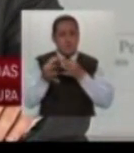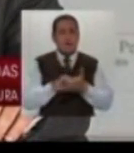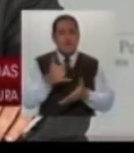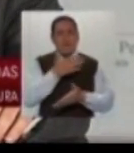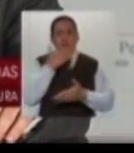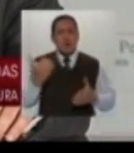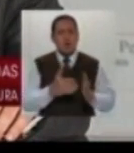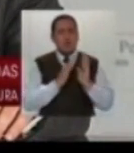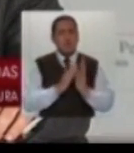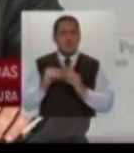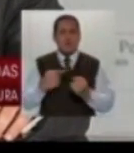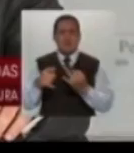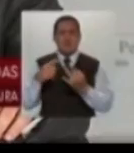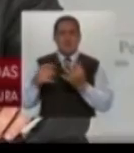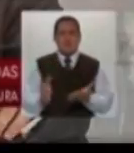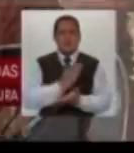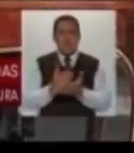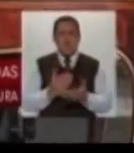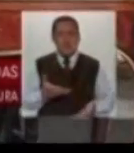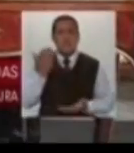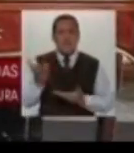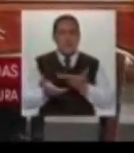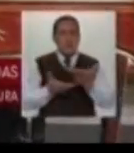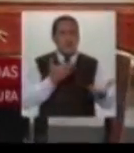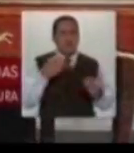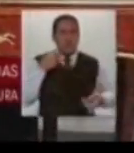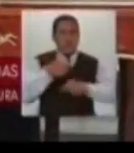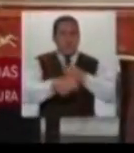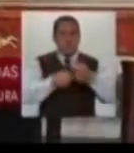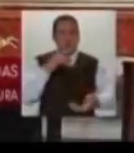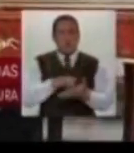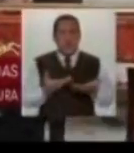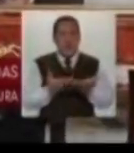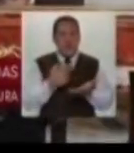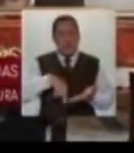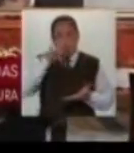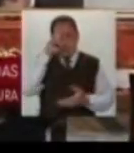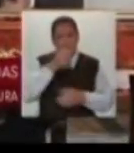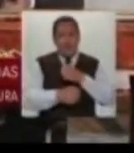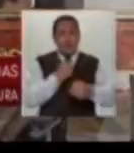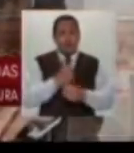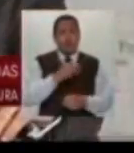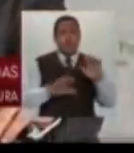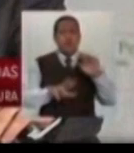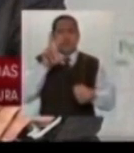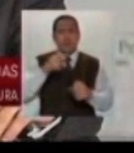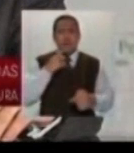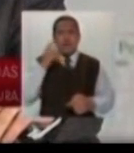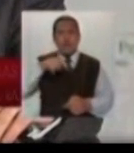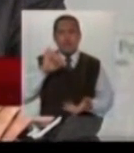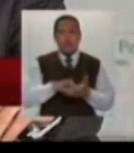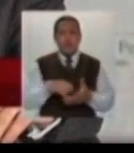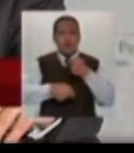los procesos para evitar cuellos de botella y poder afrontar el aluvión de inversiones que llegarán al país el 2013. Requerimos que la inversión